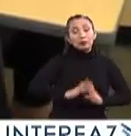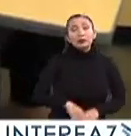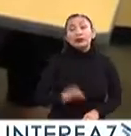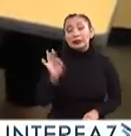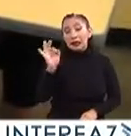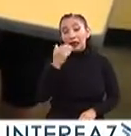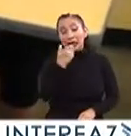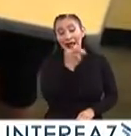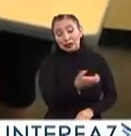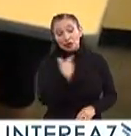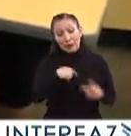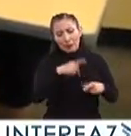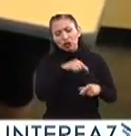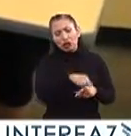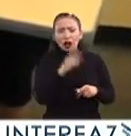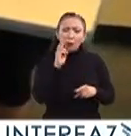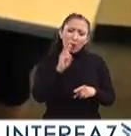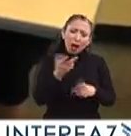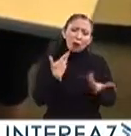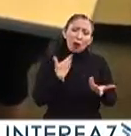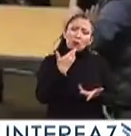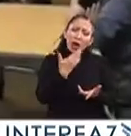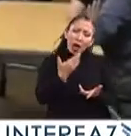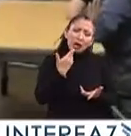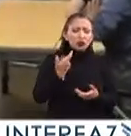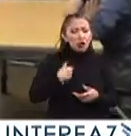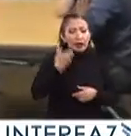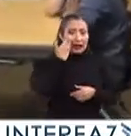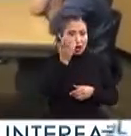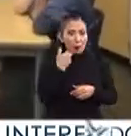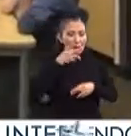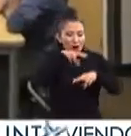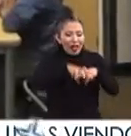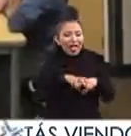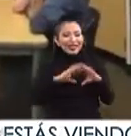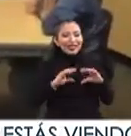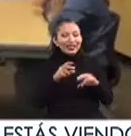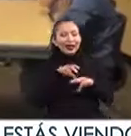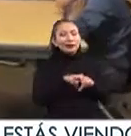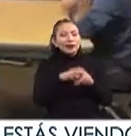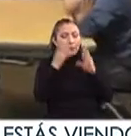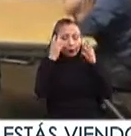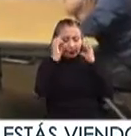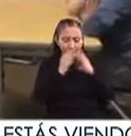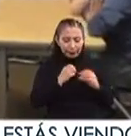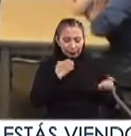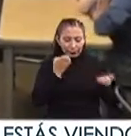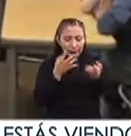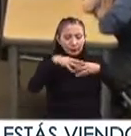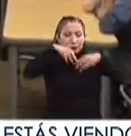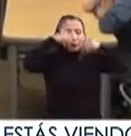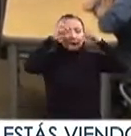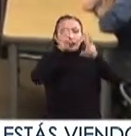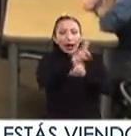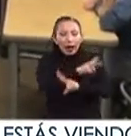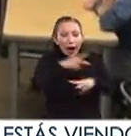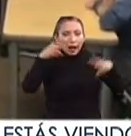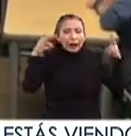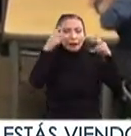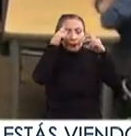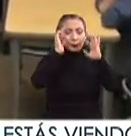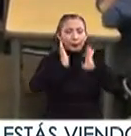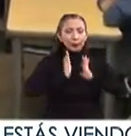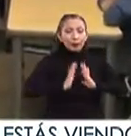si bien a una persona le parece lo más adecuado sentarse en un cojín y realizar ejercicios de respiración y